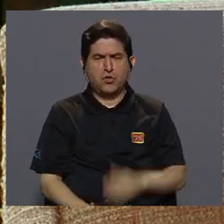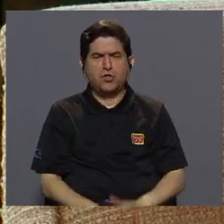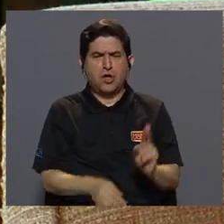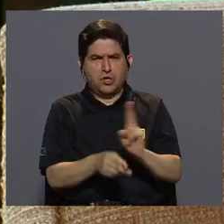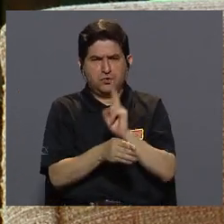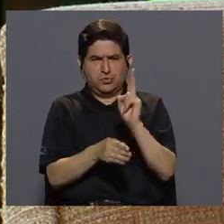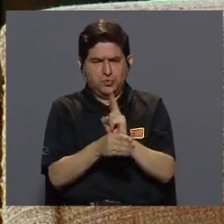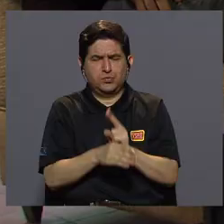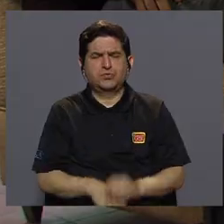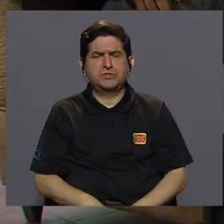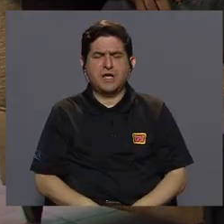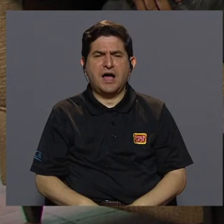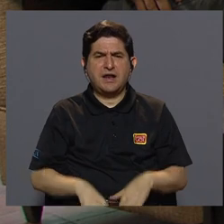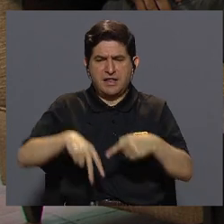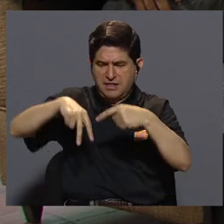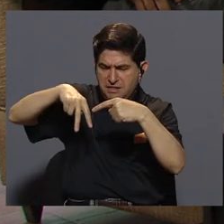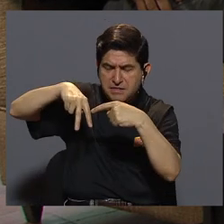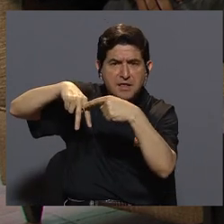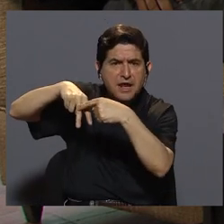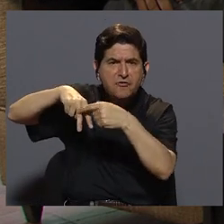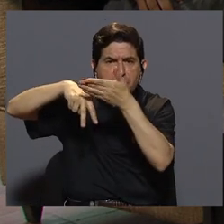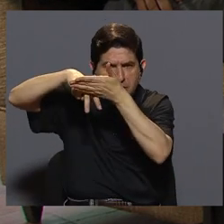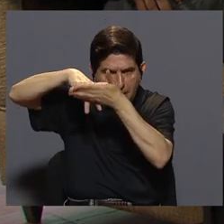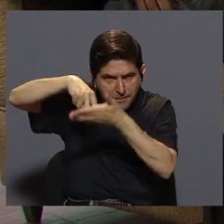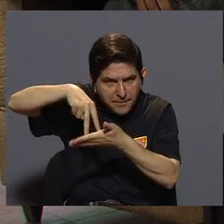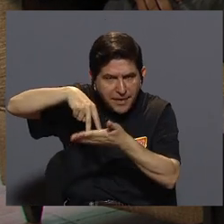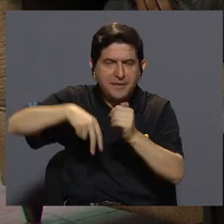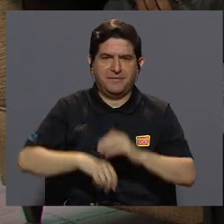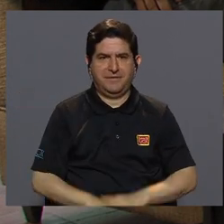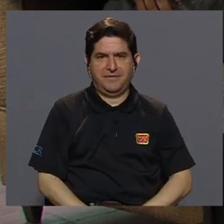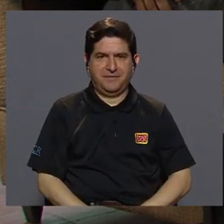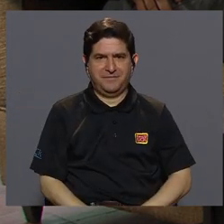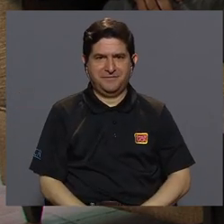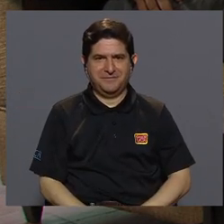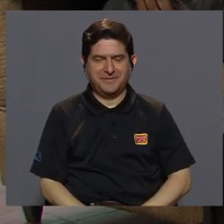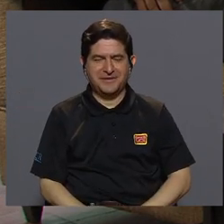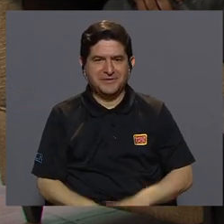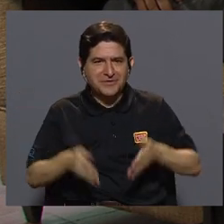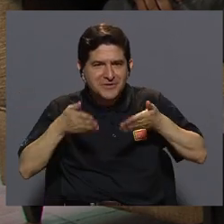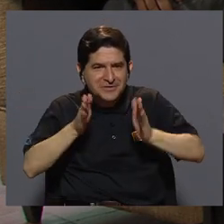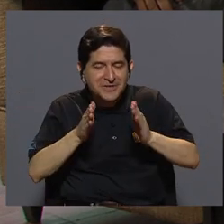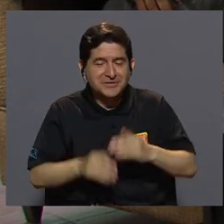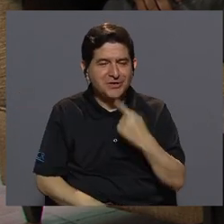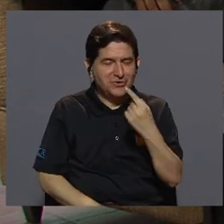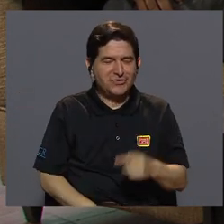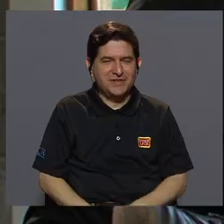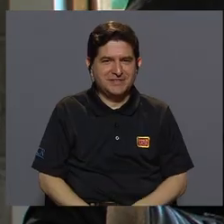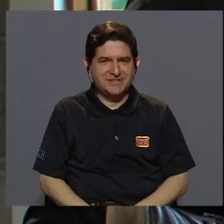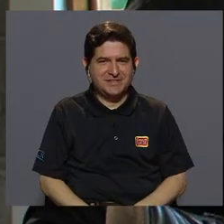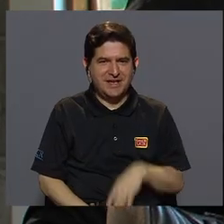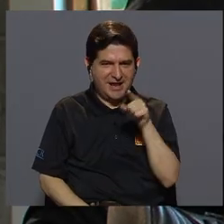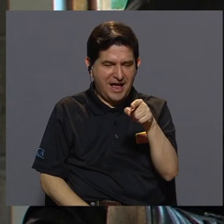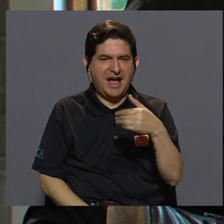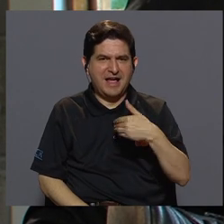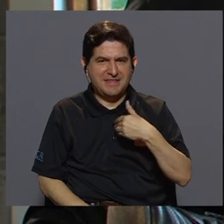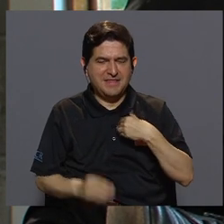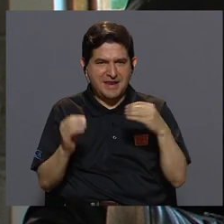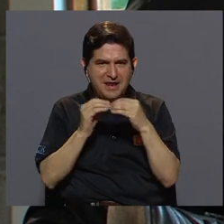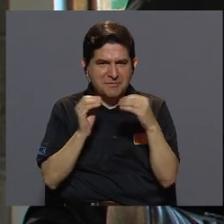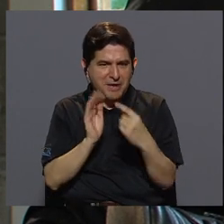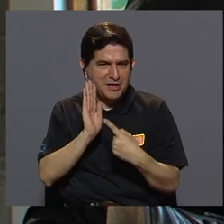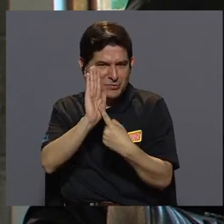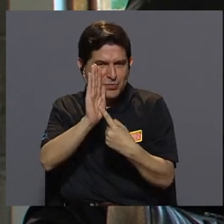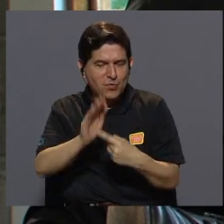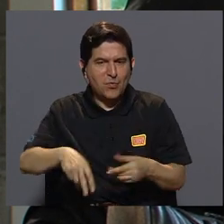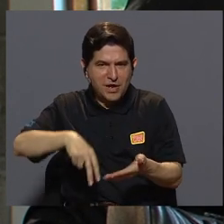mujeres y todos usábamos más abajo de la rodilla, ¿verdad? Entonces sus hijos la impulsaban a que la rodilla tuviese mayor